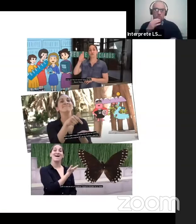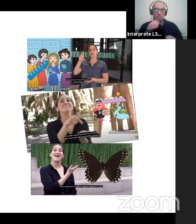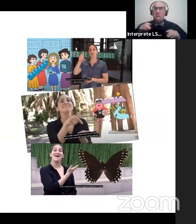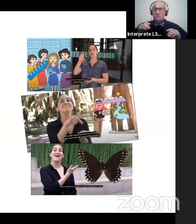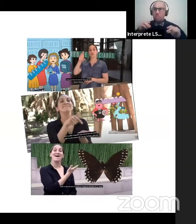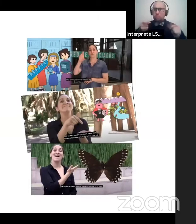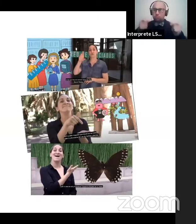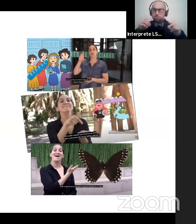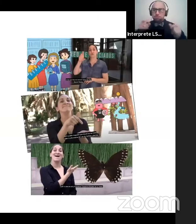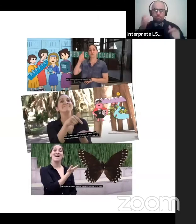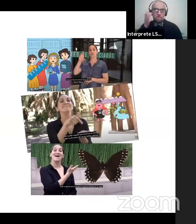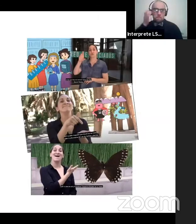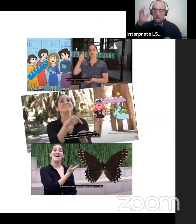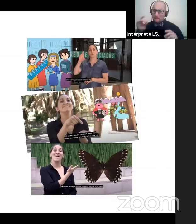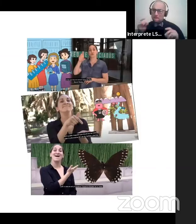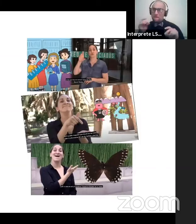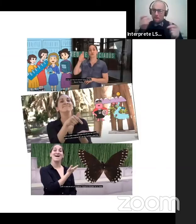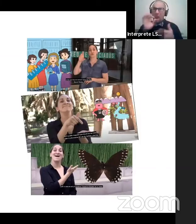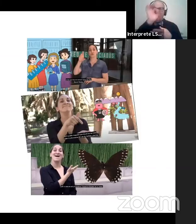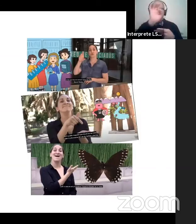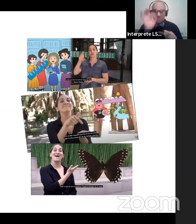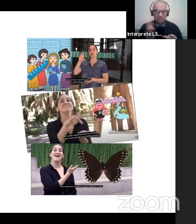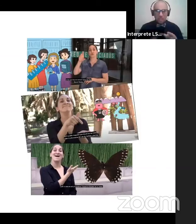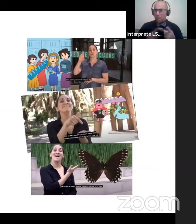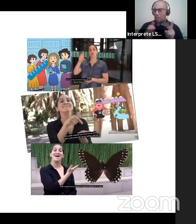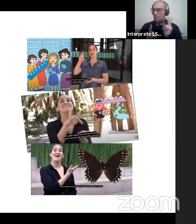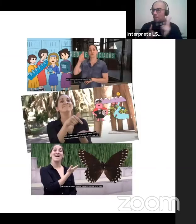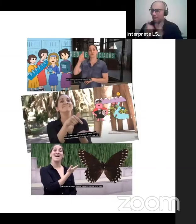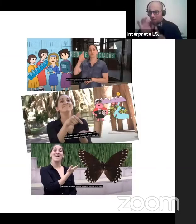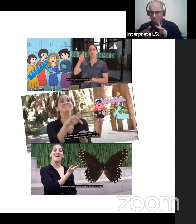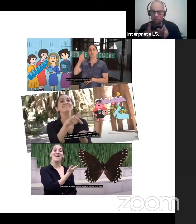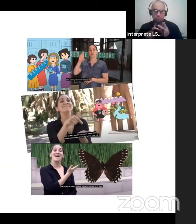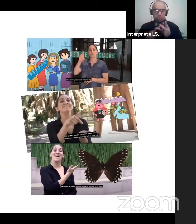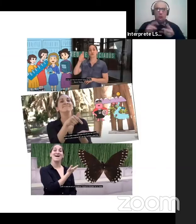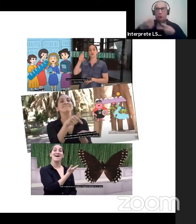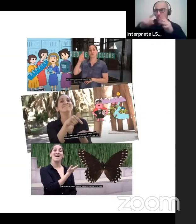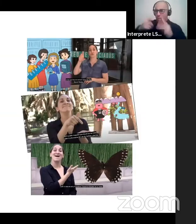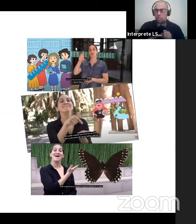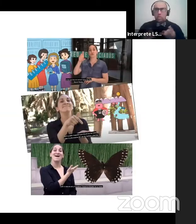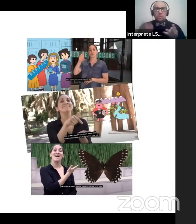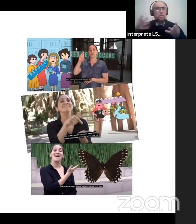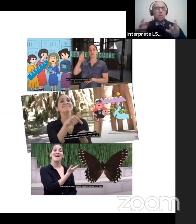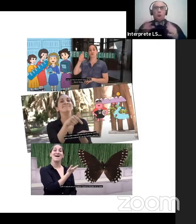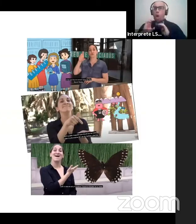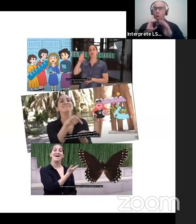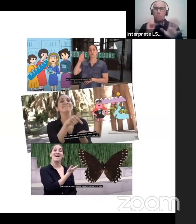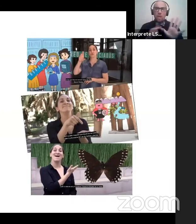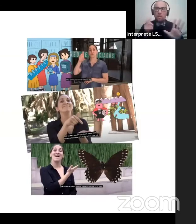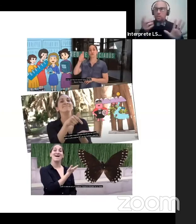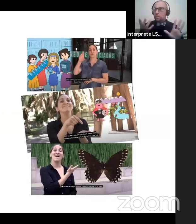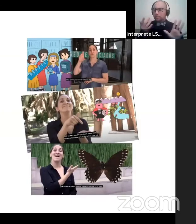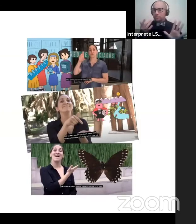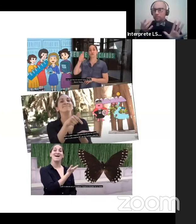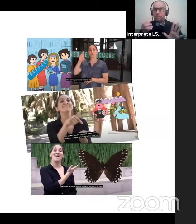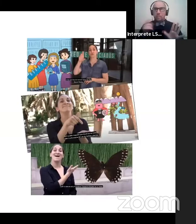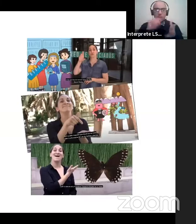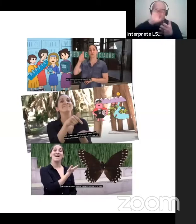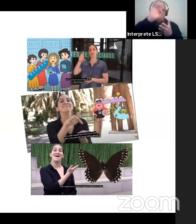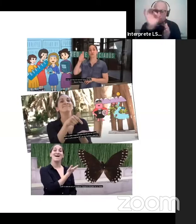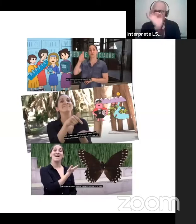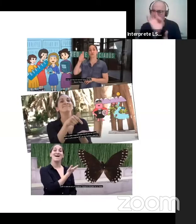¿no? En el equipo hubo diseñadores, desarrolladores, músicos, comunicadores,